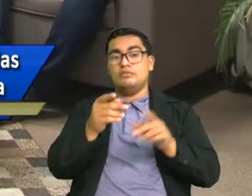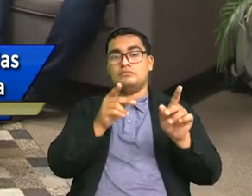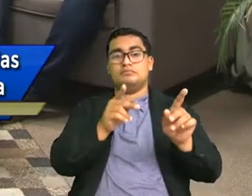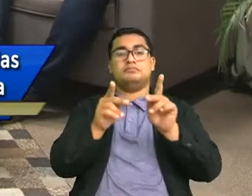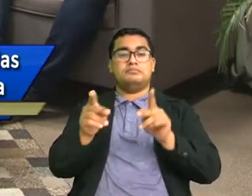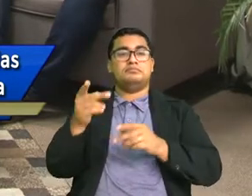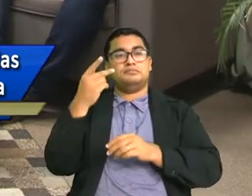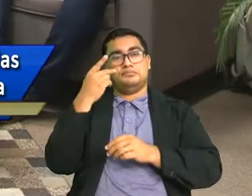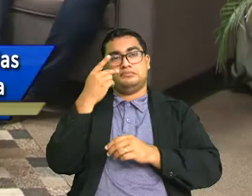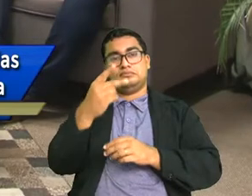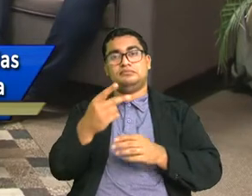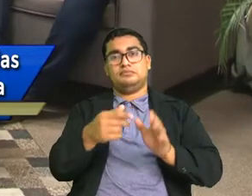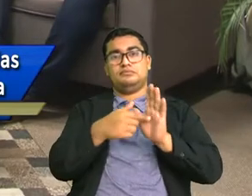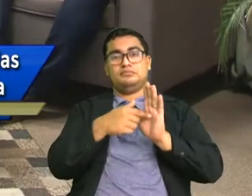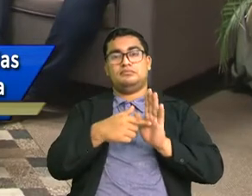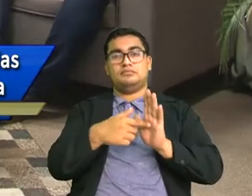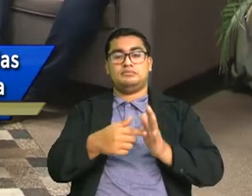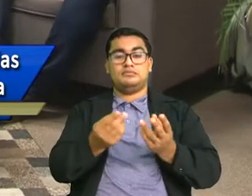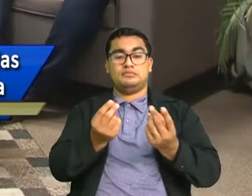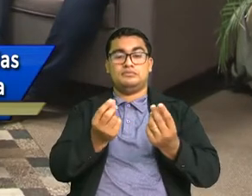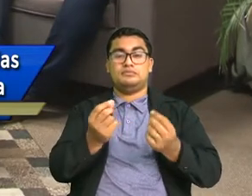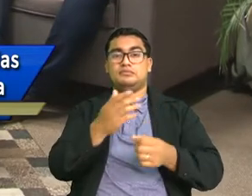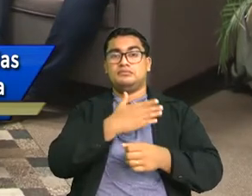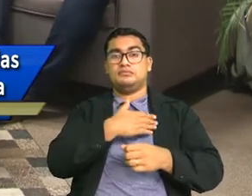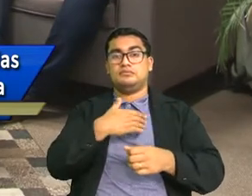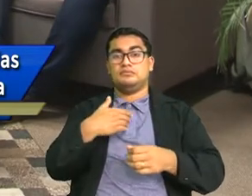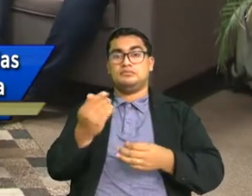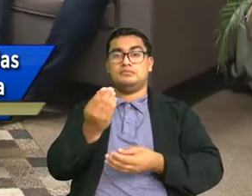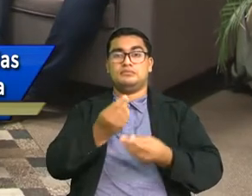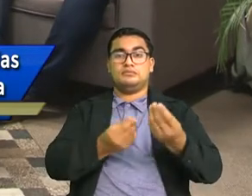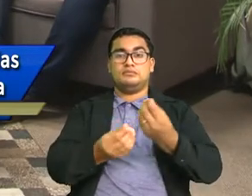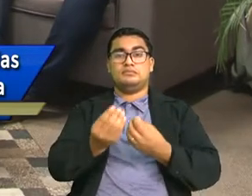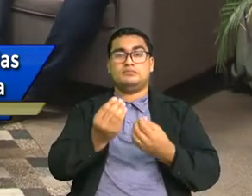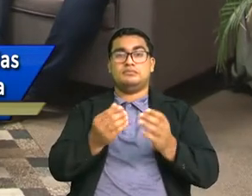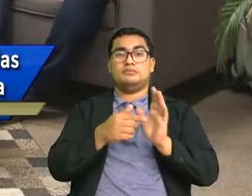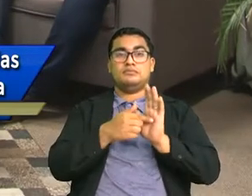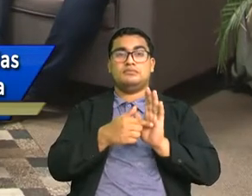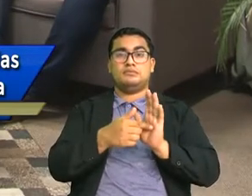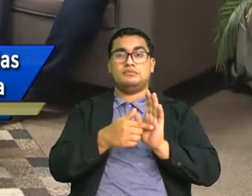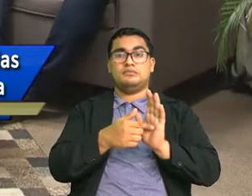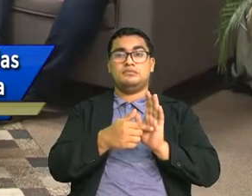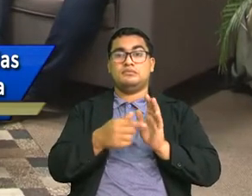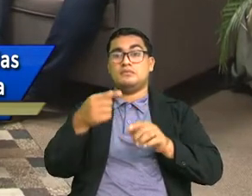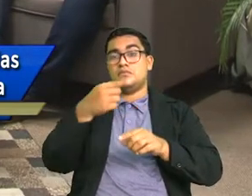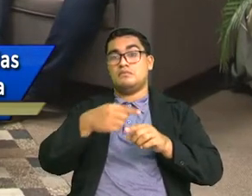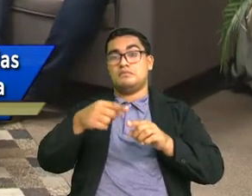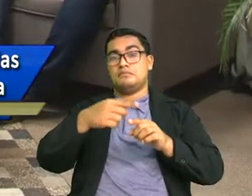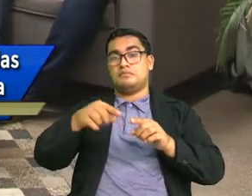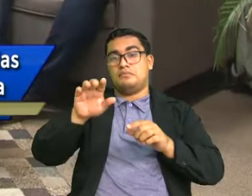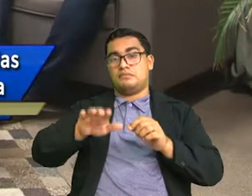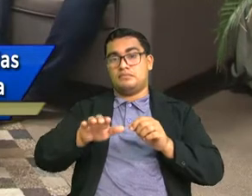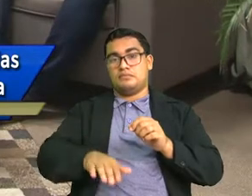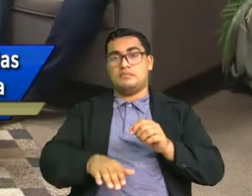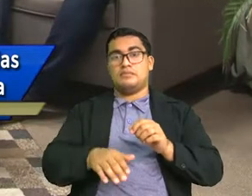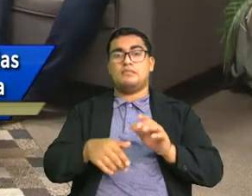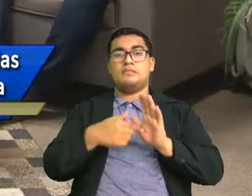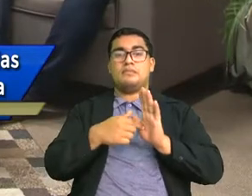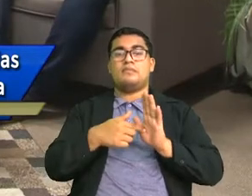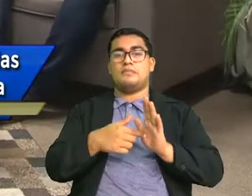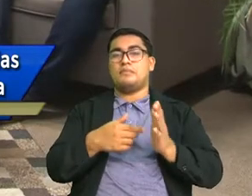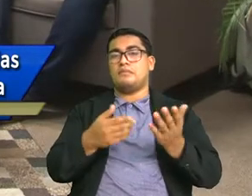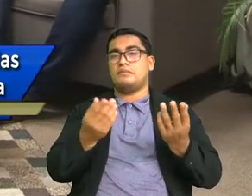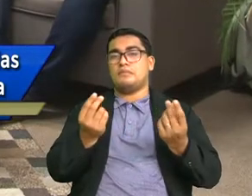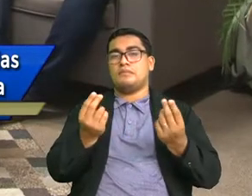eso surgió en su bolsillo una mejoría económica que le minimizó costo ahorro por